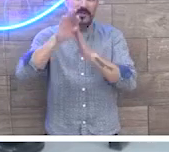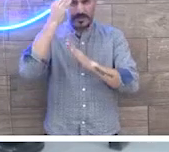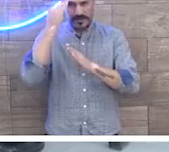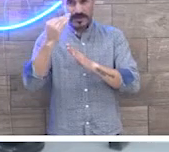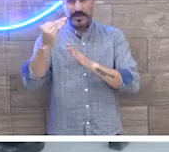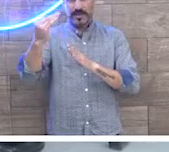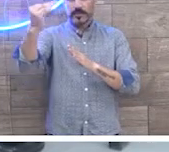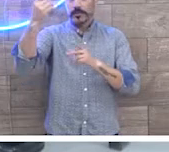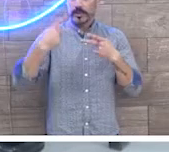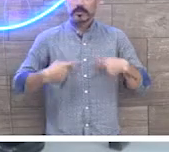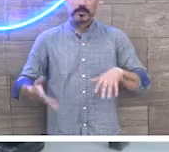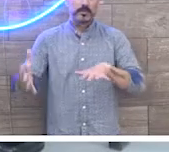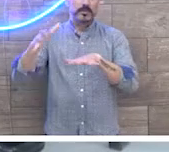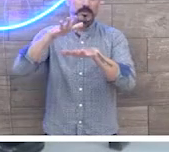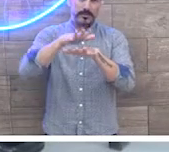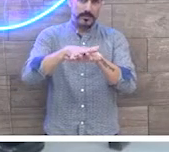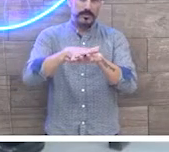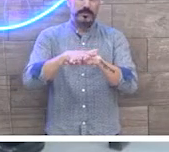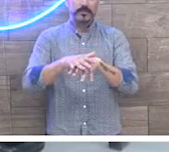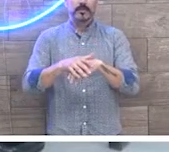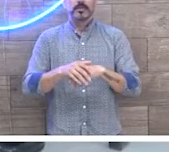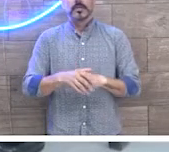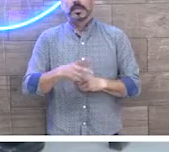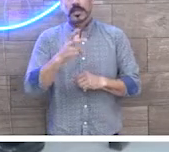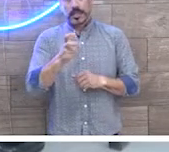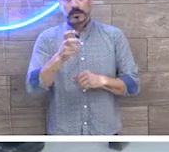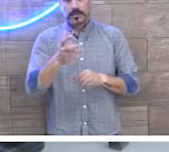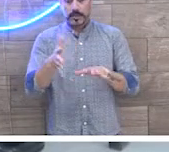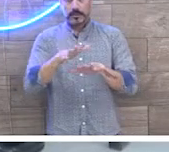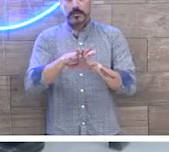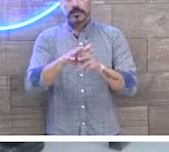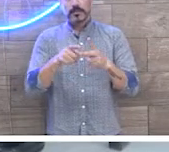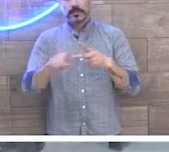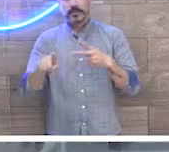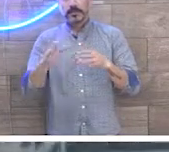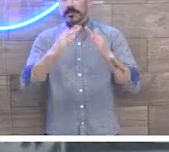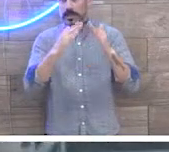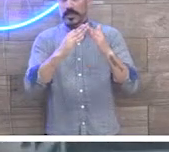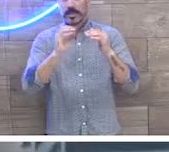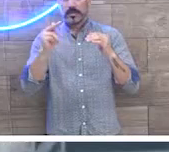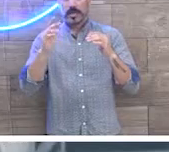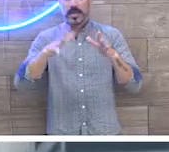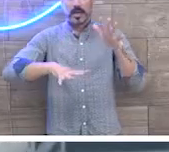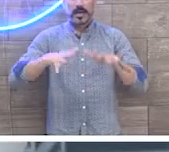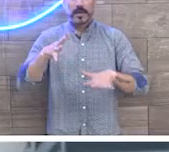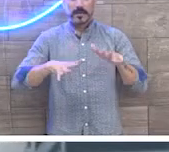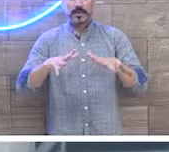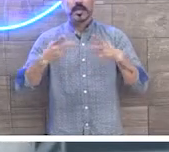y la inclusión pues debe empezar desde su casa. Uh-huh. A veces las personas con